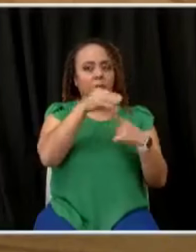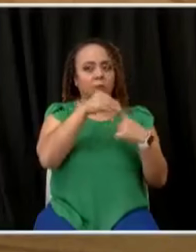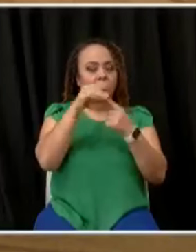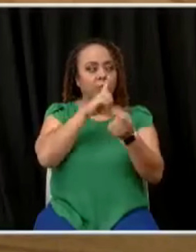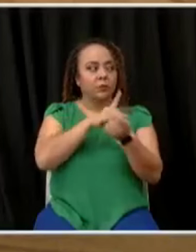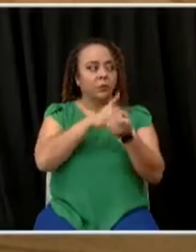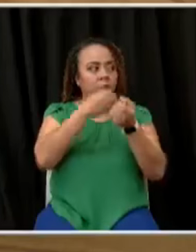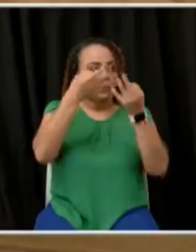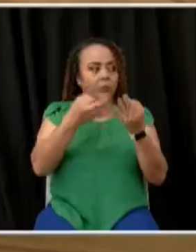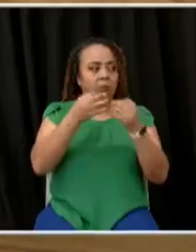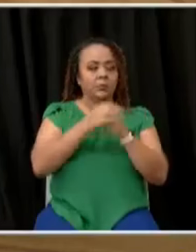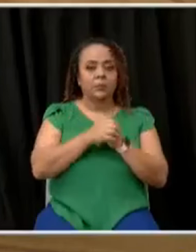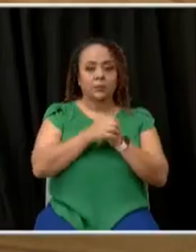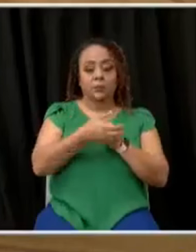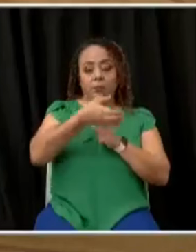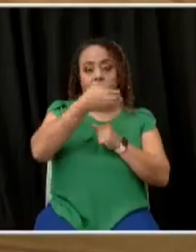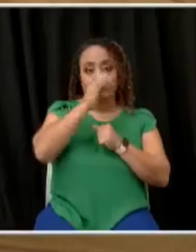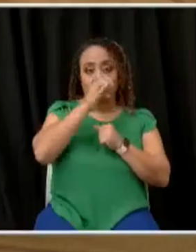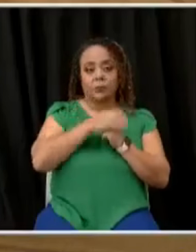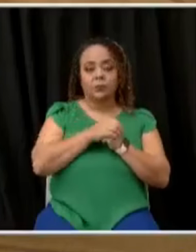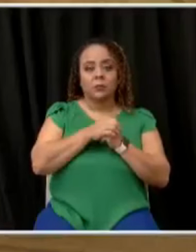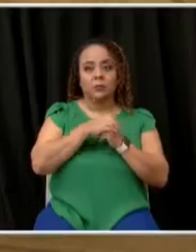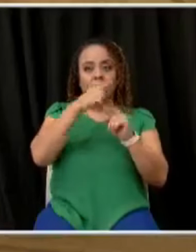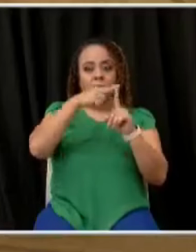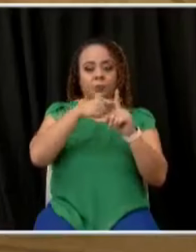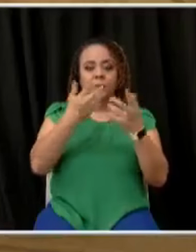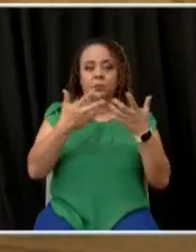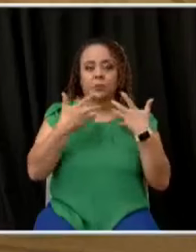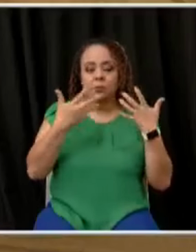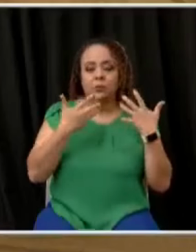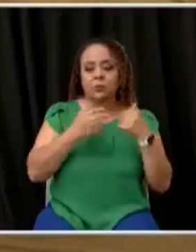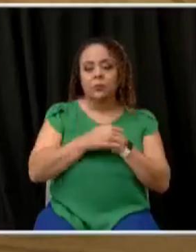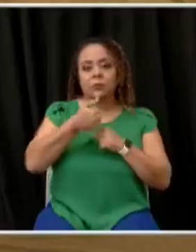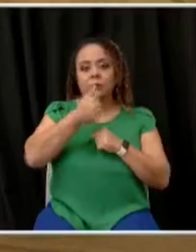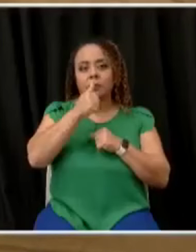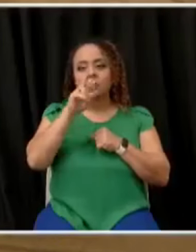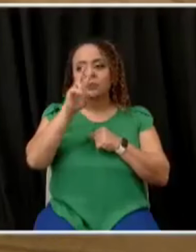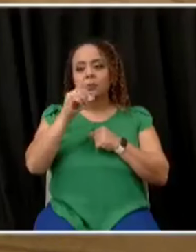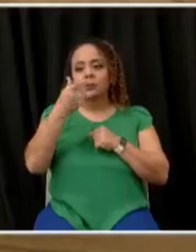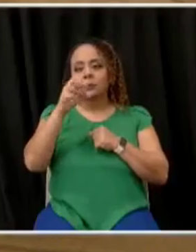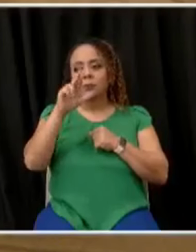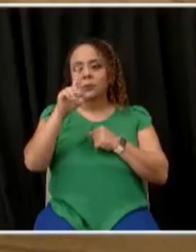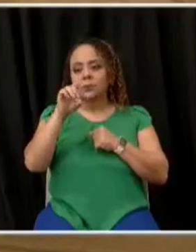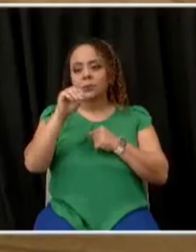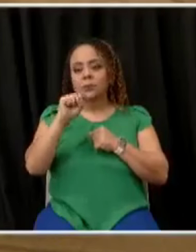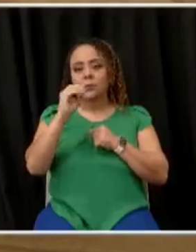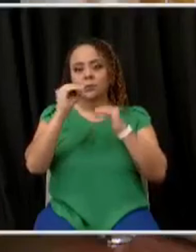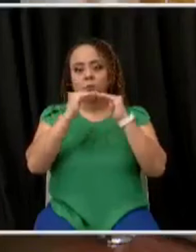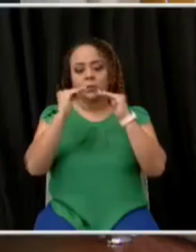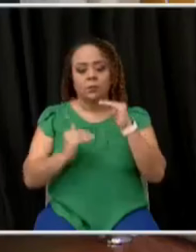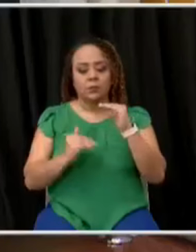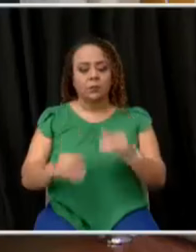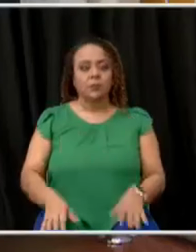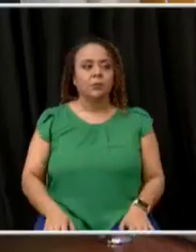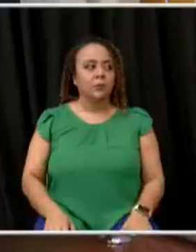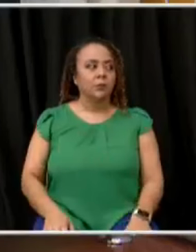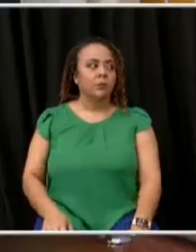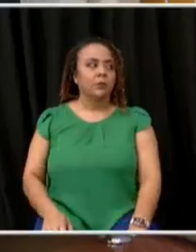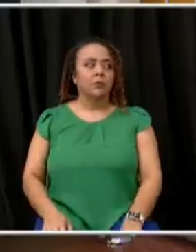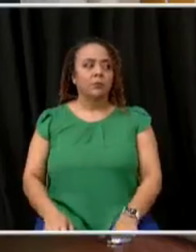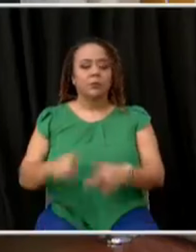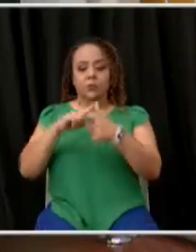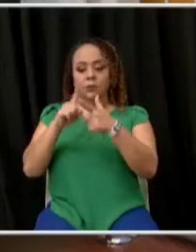nos confirme. Bebida a temperatura fresca es una bebida de 20 grados o menos. 20 grados o menos. Correcto,